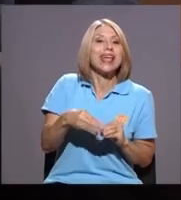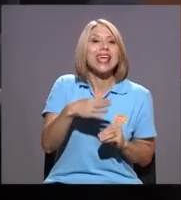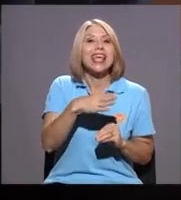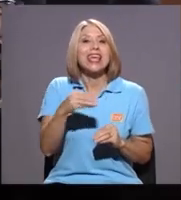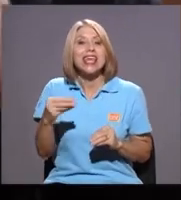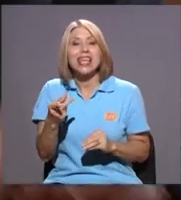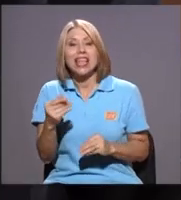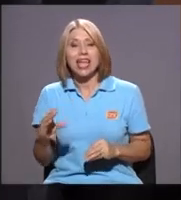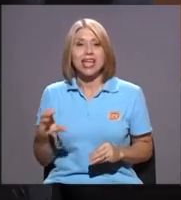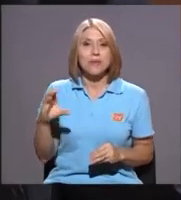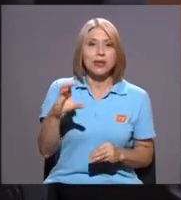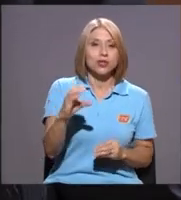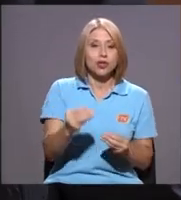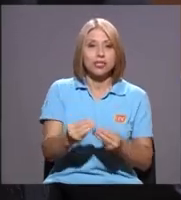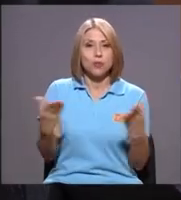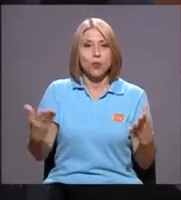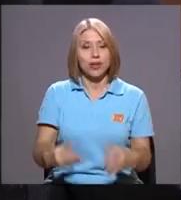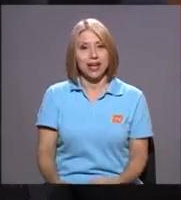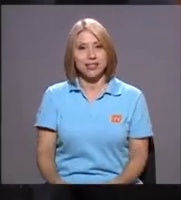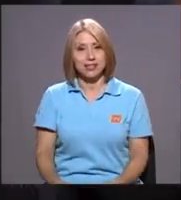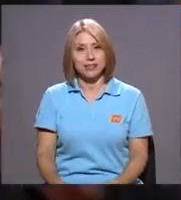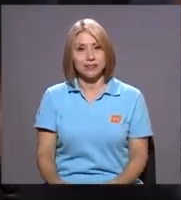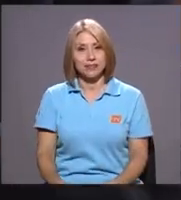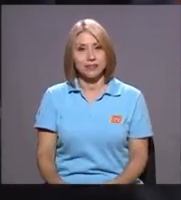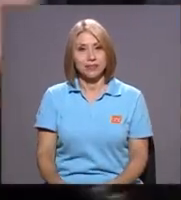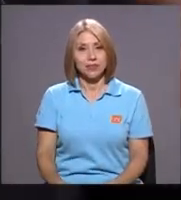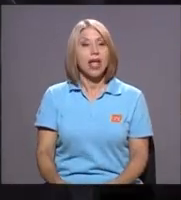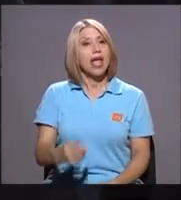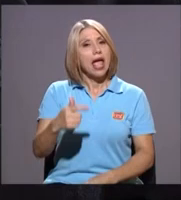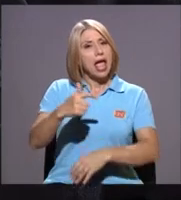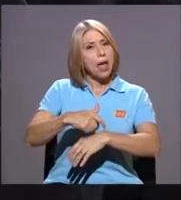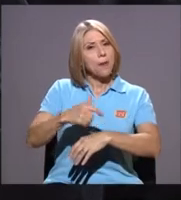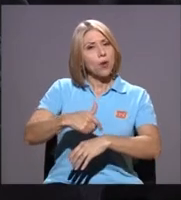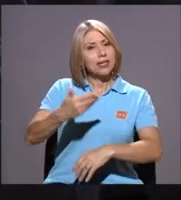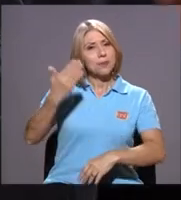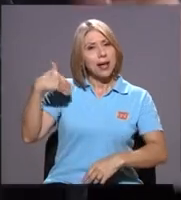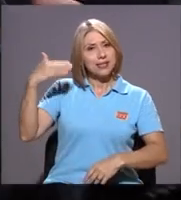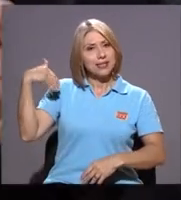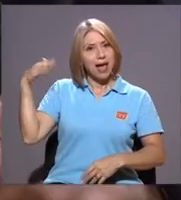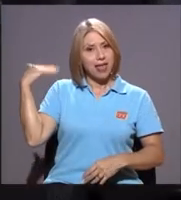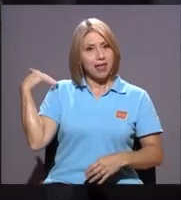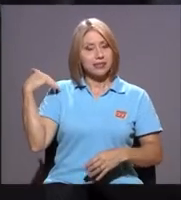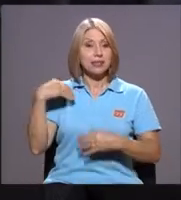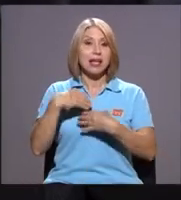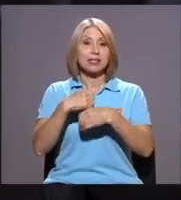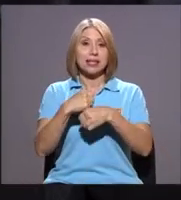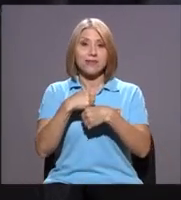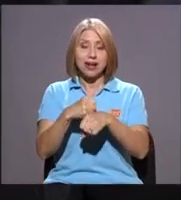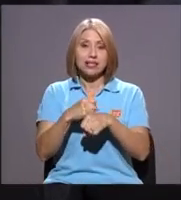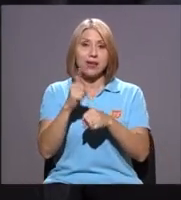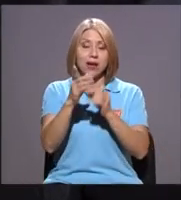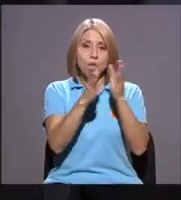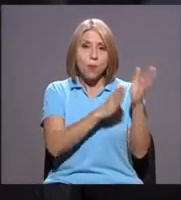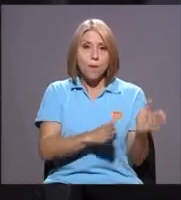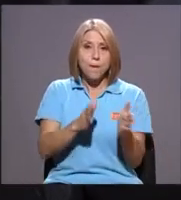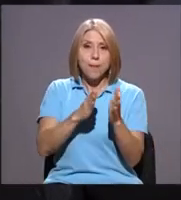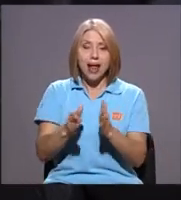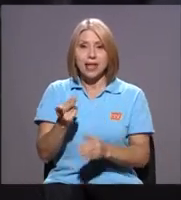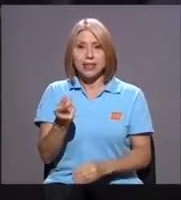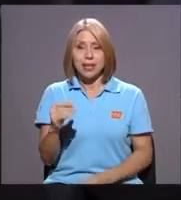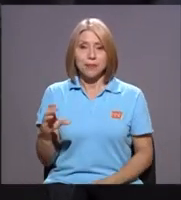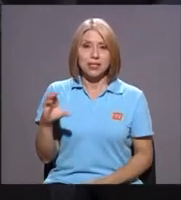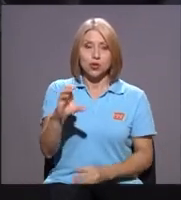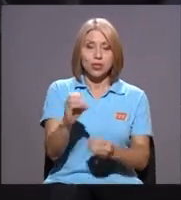de Inversiones Públicas. En épocas pasadas se realizaba también un plan de inversiones